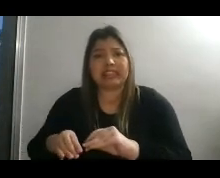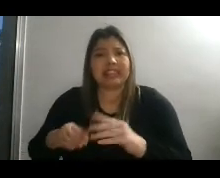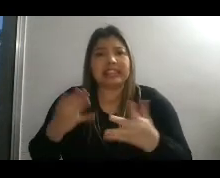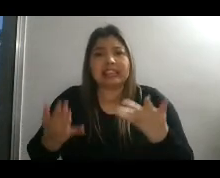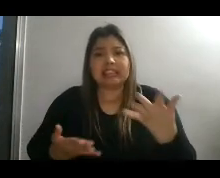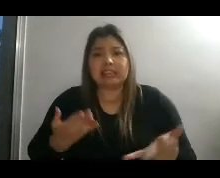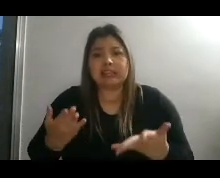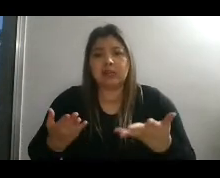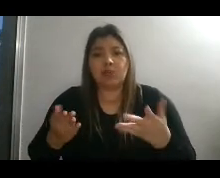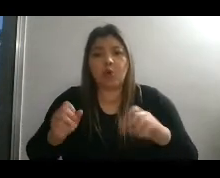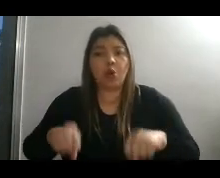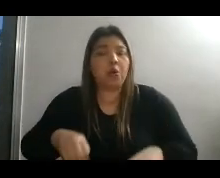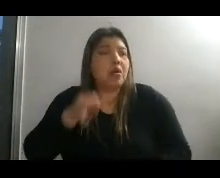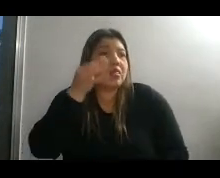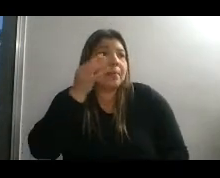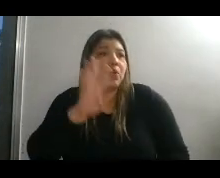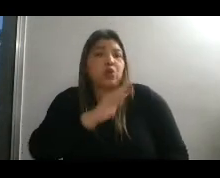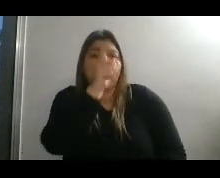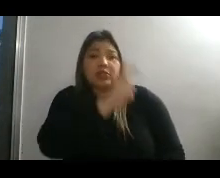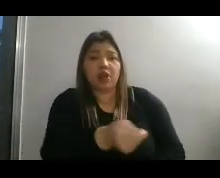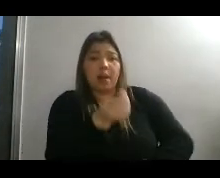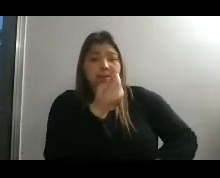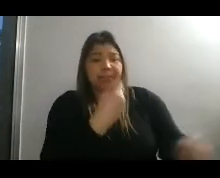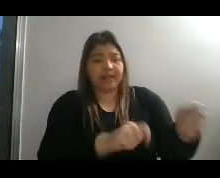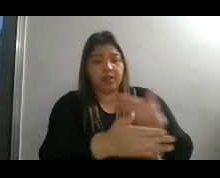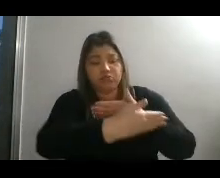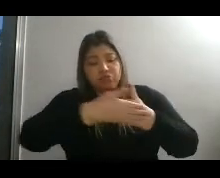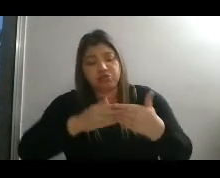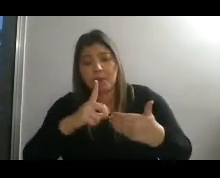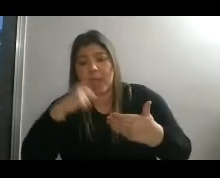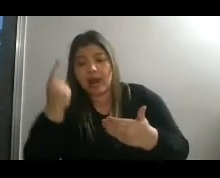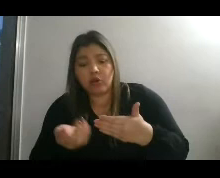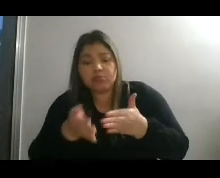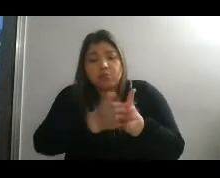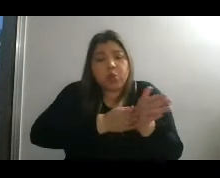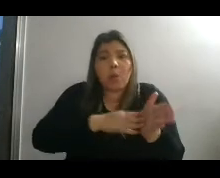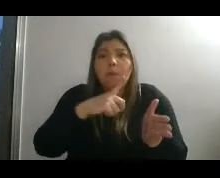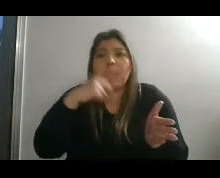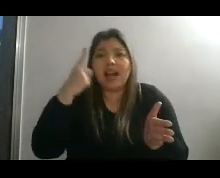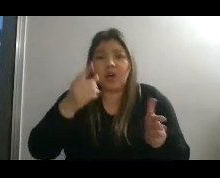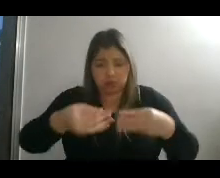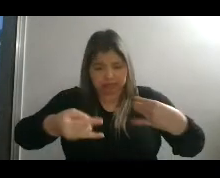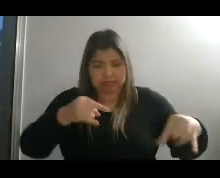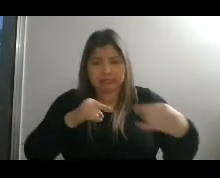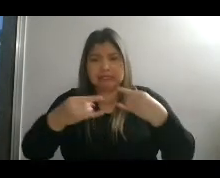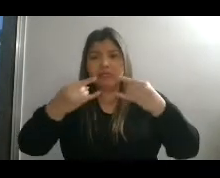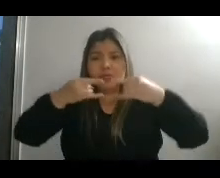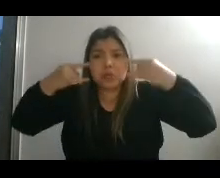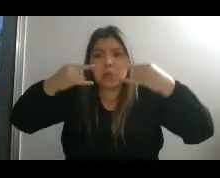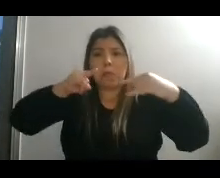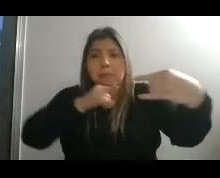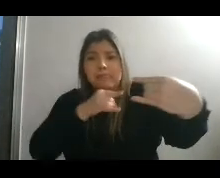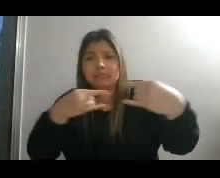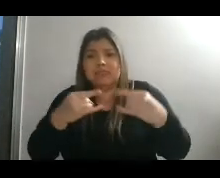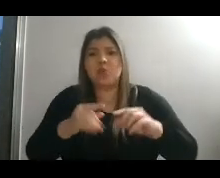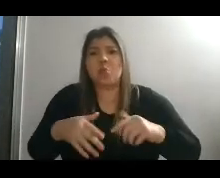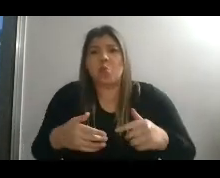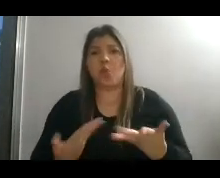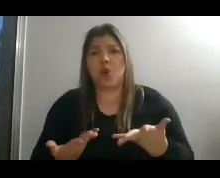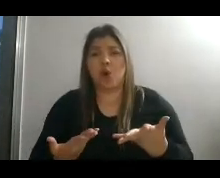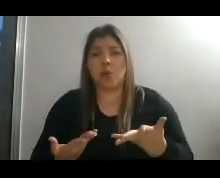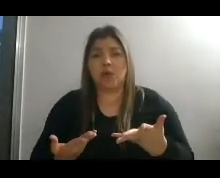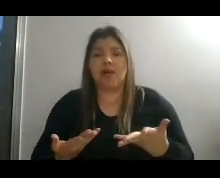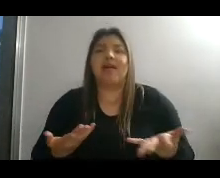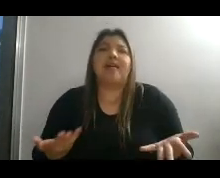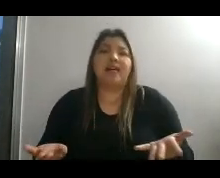pueda que me llegue un proveedor en donde la mascarilla sea blanca por los dos lados. Entonces, ¿de qué lado va para afuera. Es lo mismo que yo me